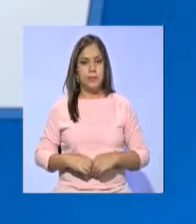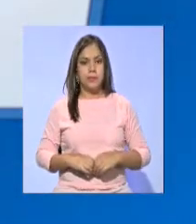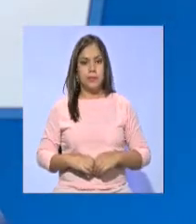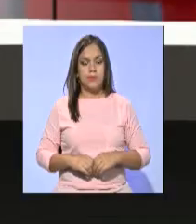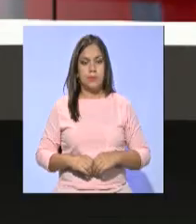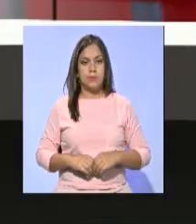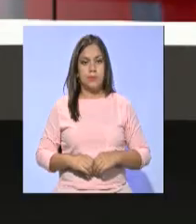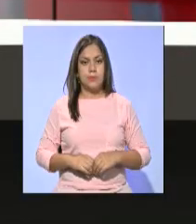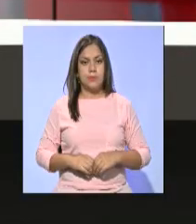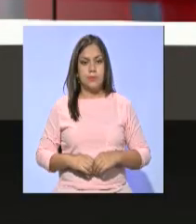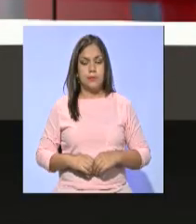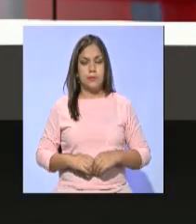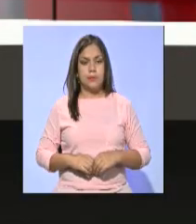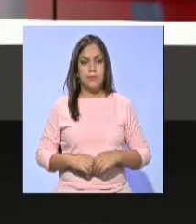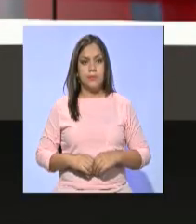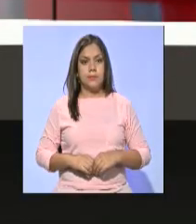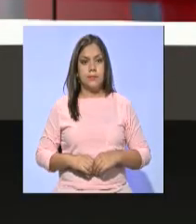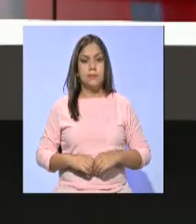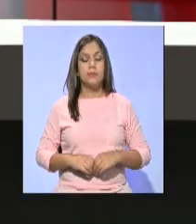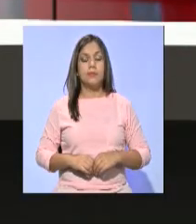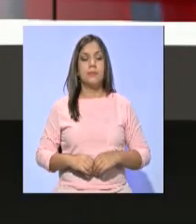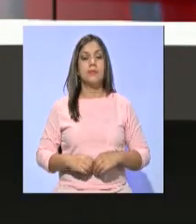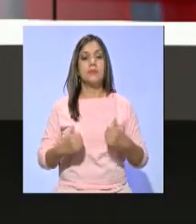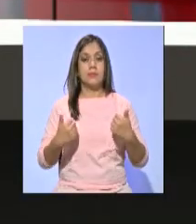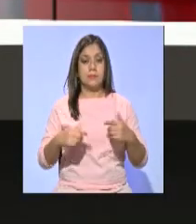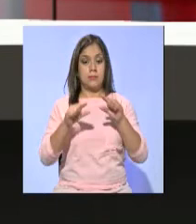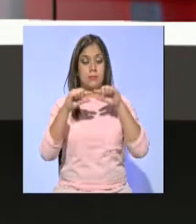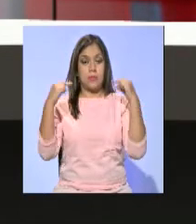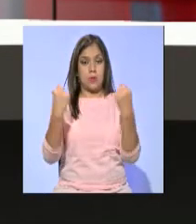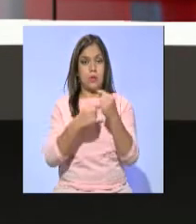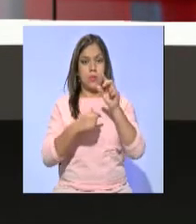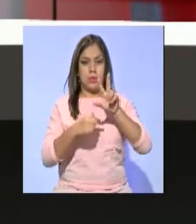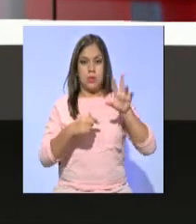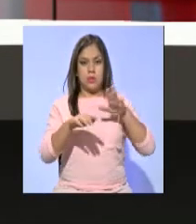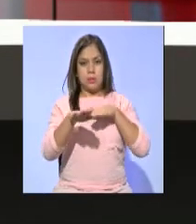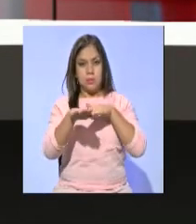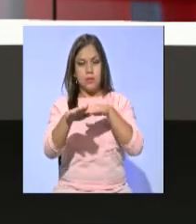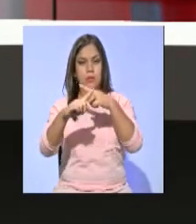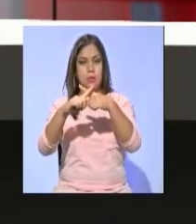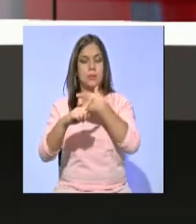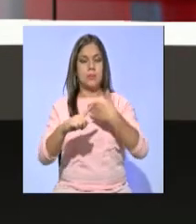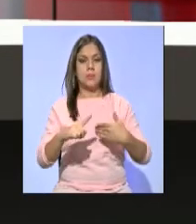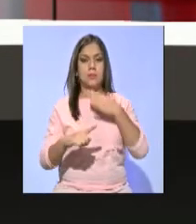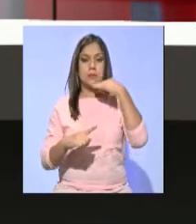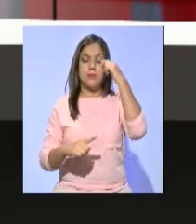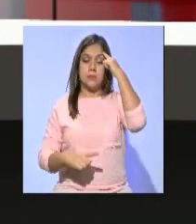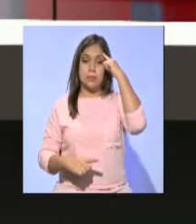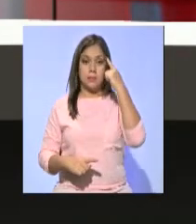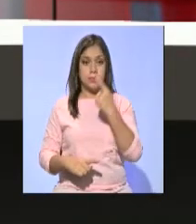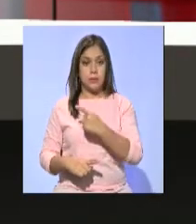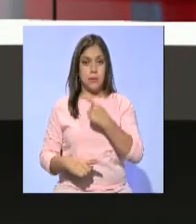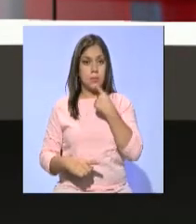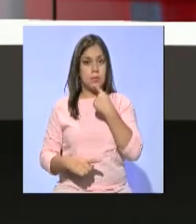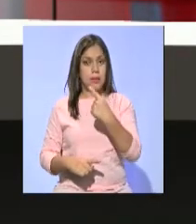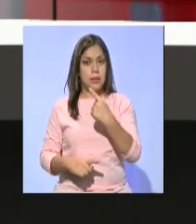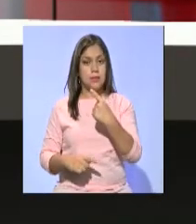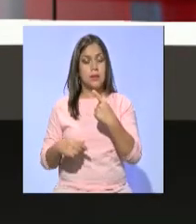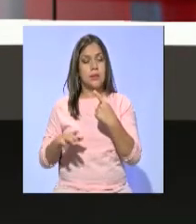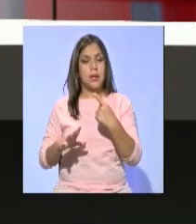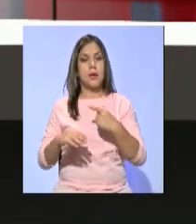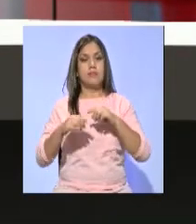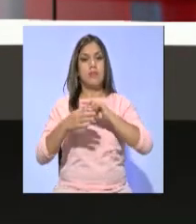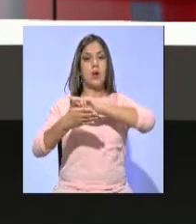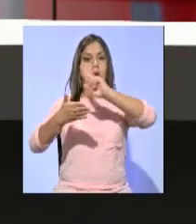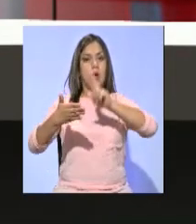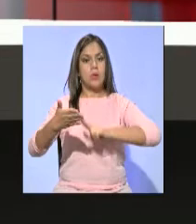Noticias. La facción del movimiento Alianza País, afín al expresidente de la República, Rafael Correa, se alista para su